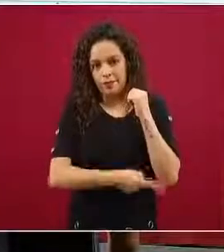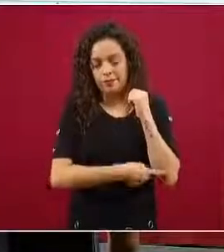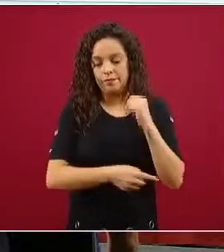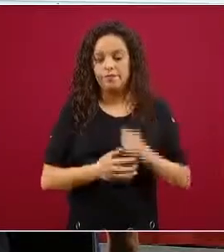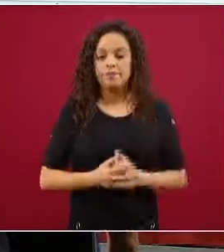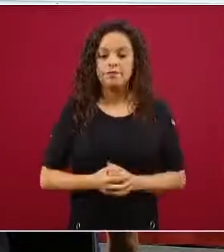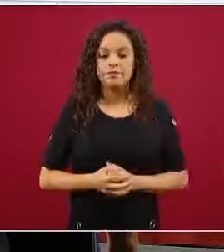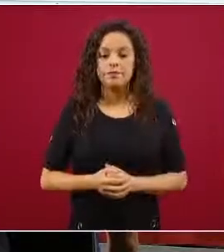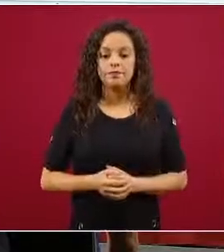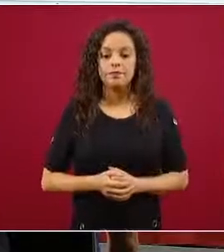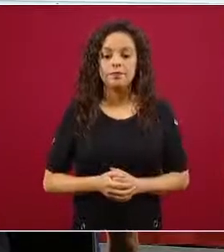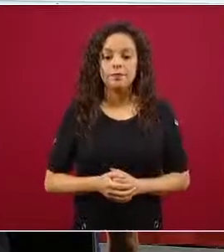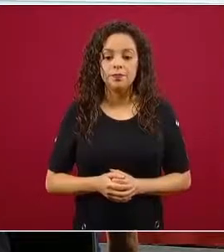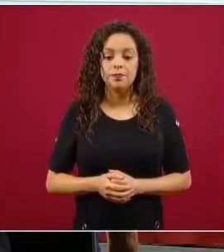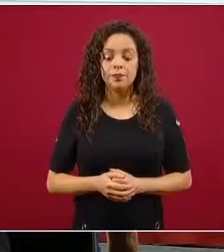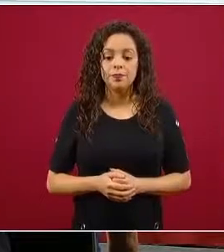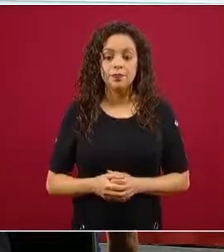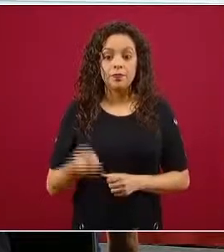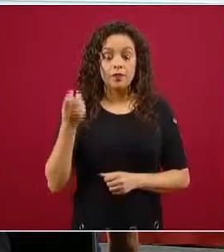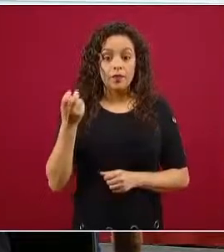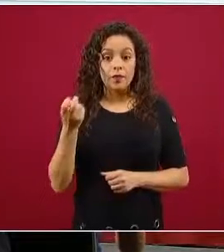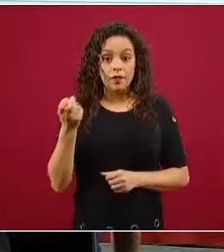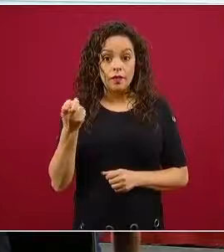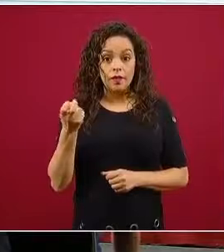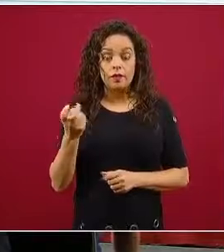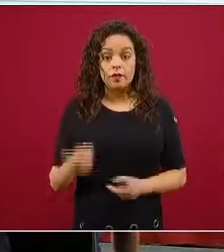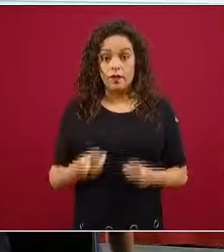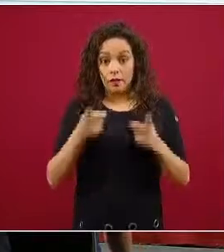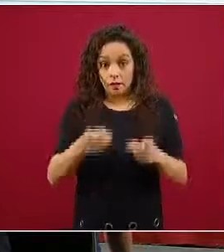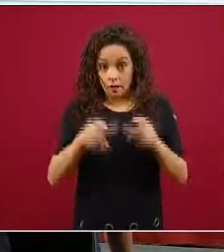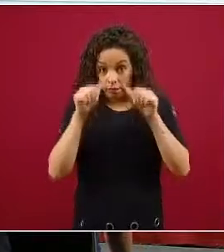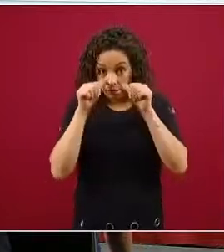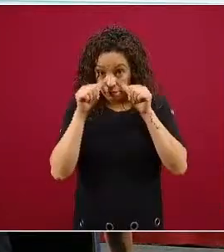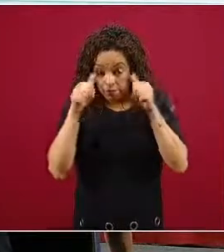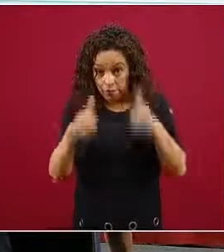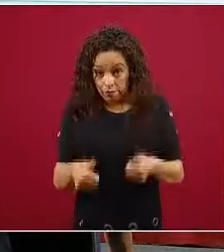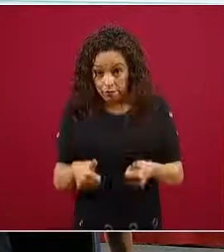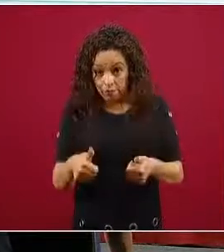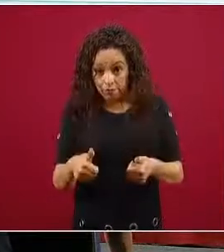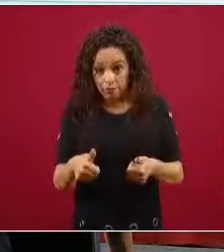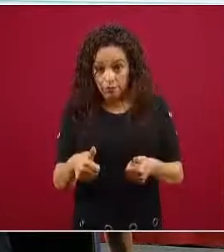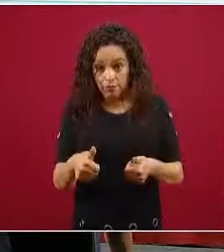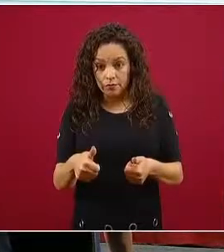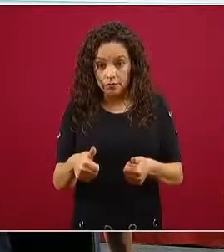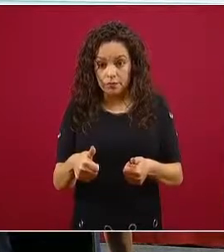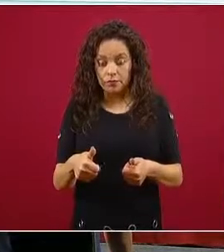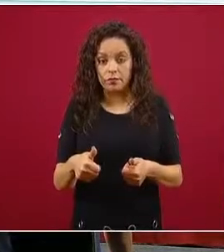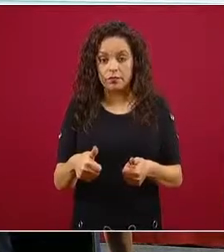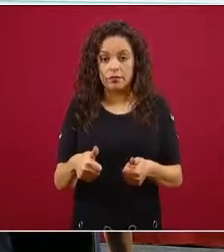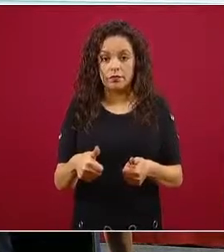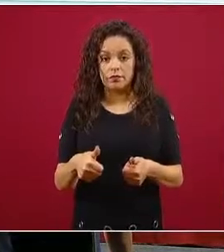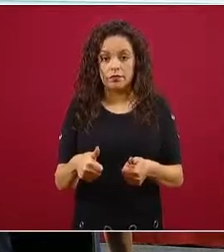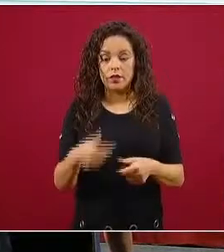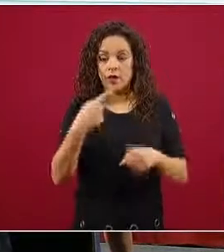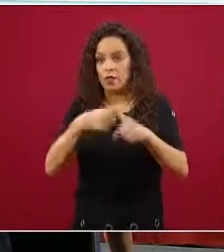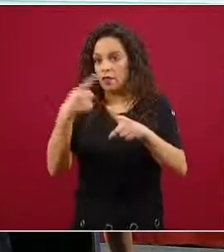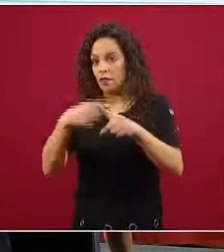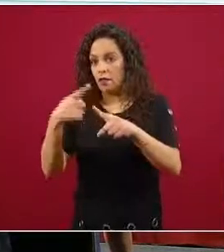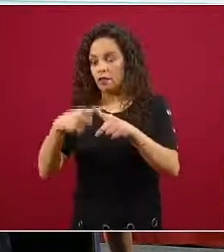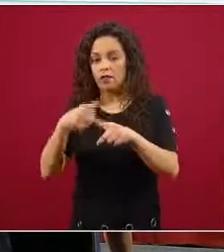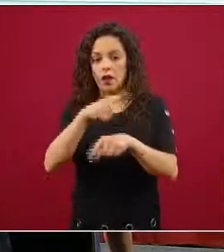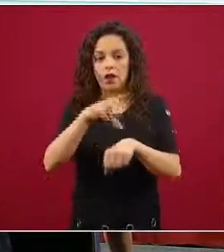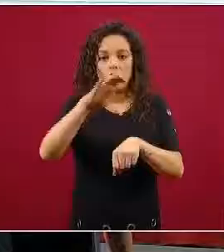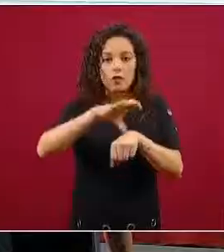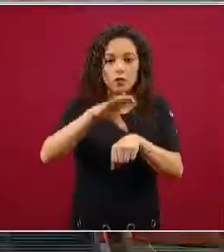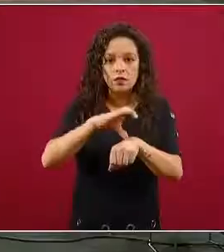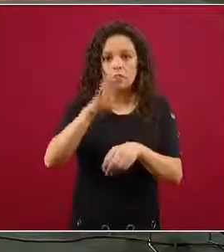decíamos, como una de las atenciones que los servicios de salud a nivel